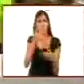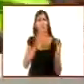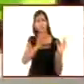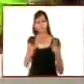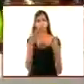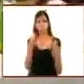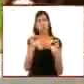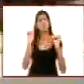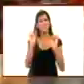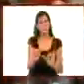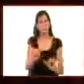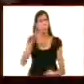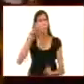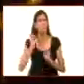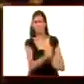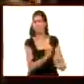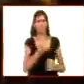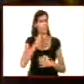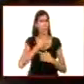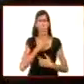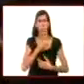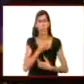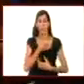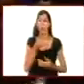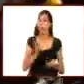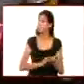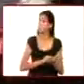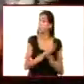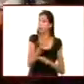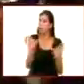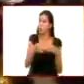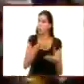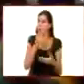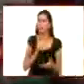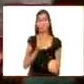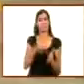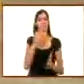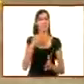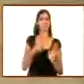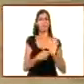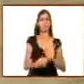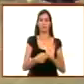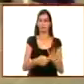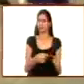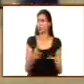los mismos que el pueblo rechaza. Una vez más, se sumaron para conseguir protagonismo en un espacio que no les